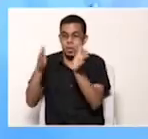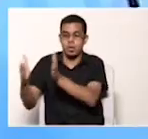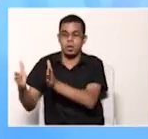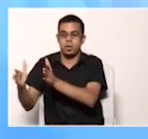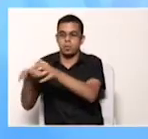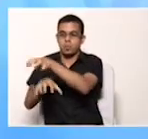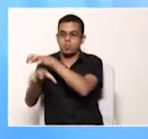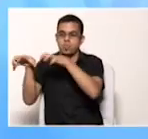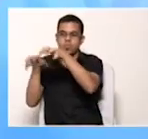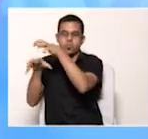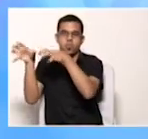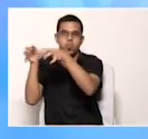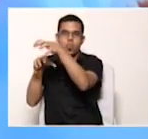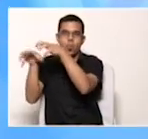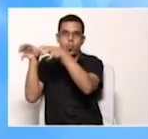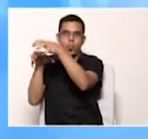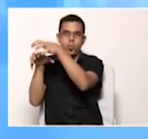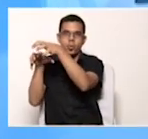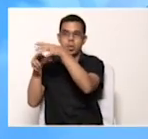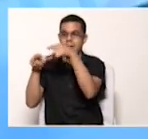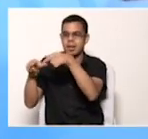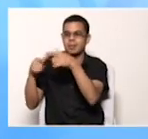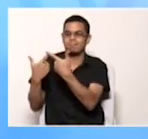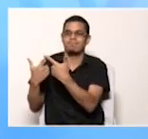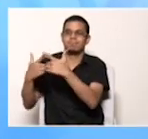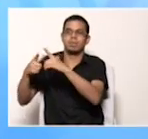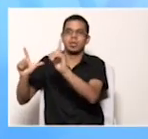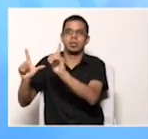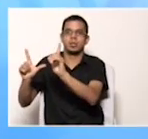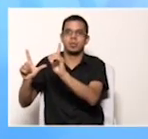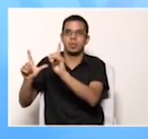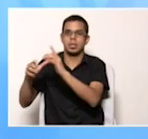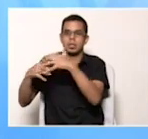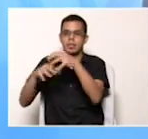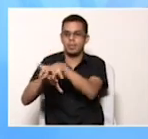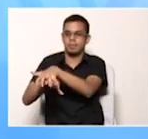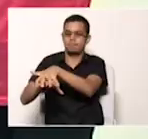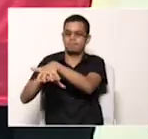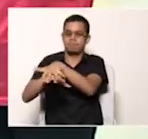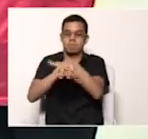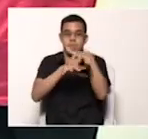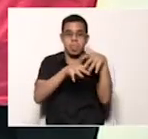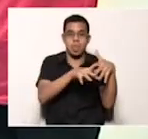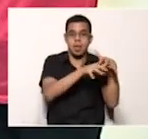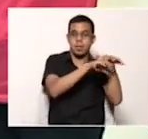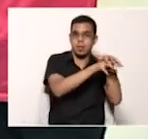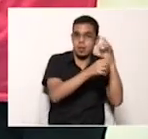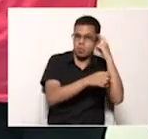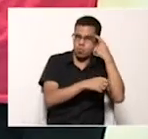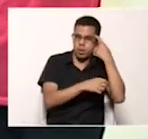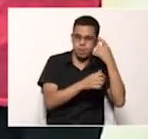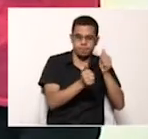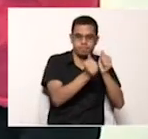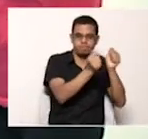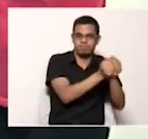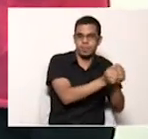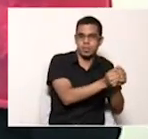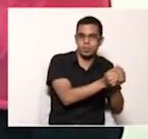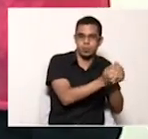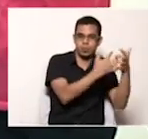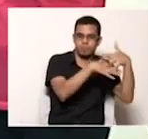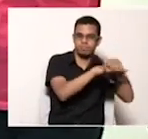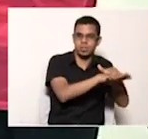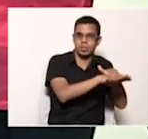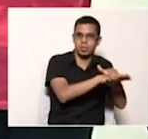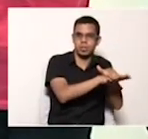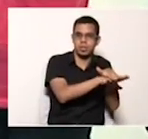gaseoso, las moléculas están libres. Es por eso que en el aire nosotros no podemos observar, no podemos atrapar